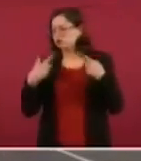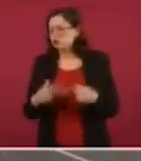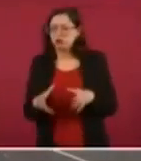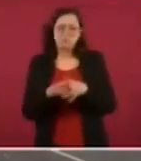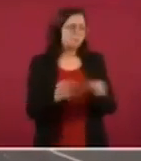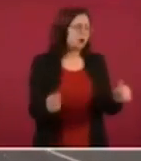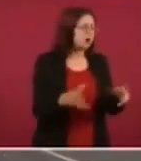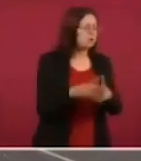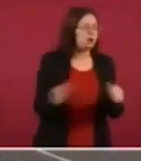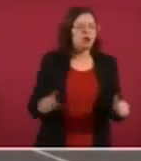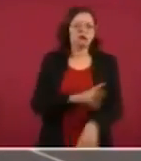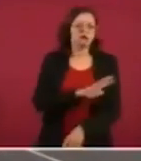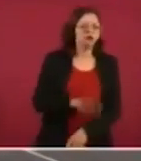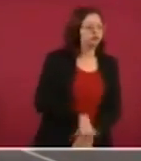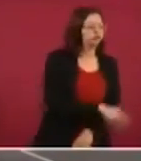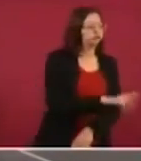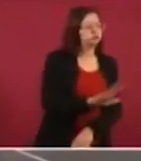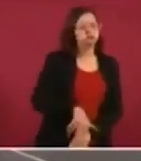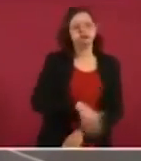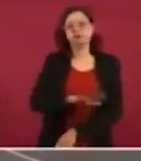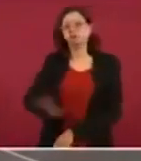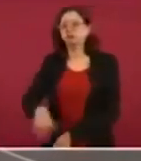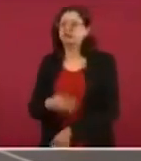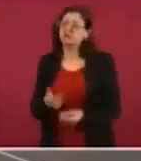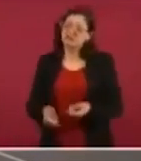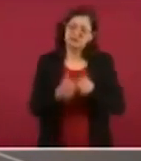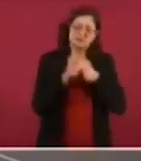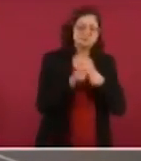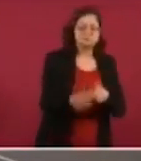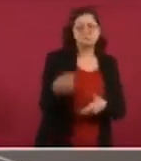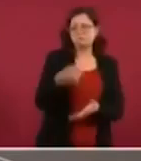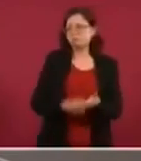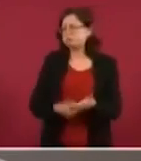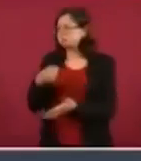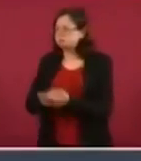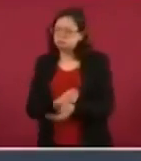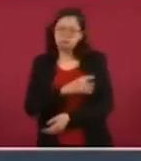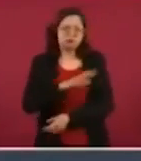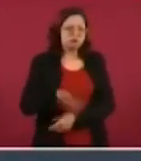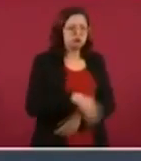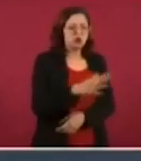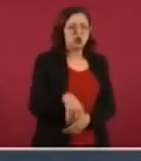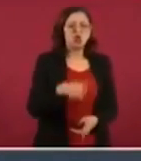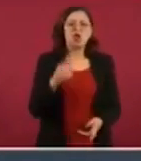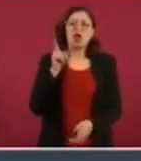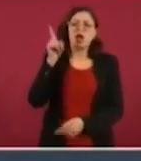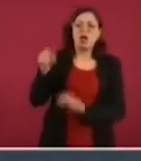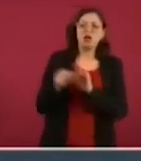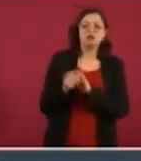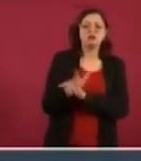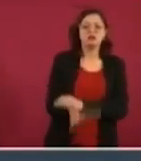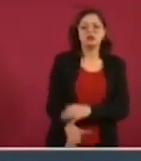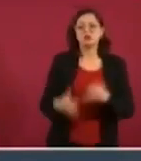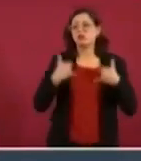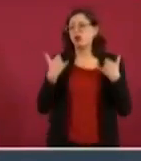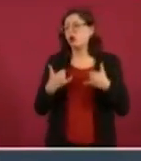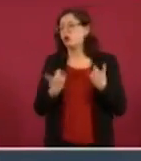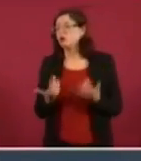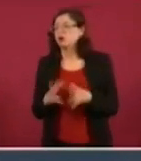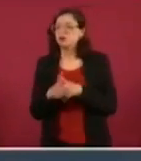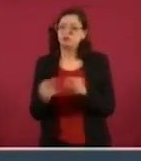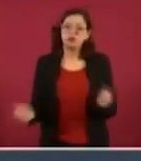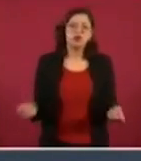violencia. No descansaremos hasta saber el paradero de los jóvenes de Ayotzinapa.